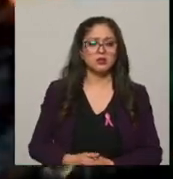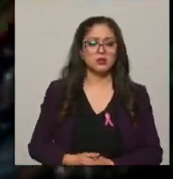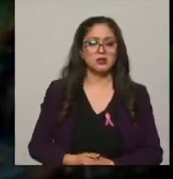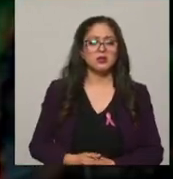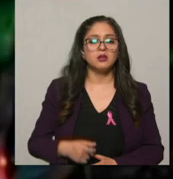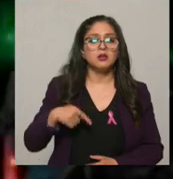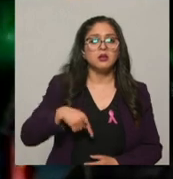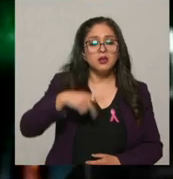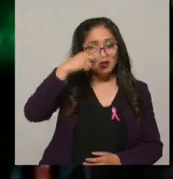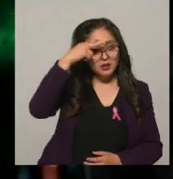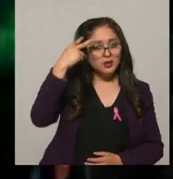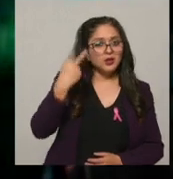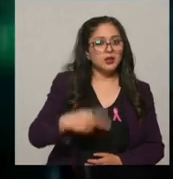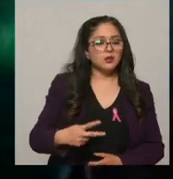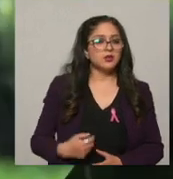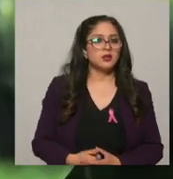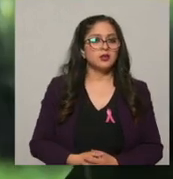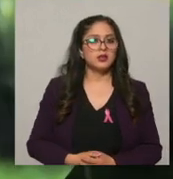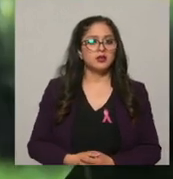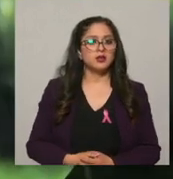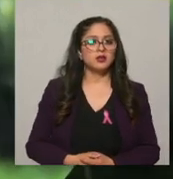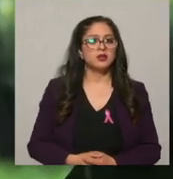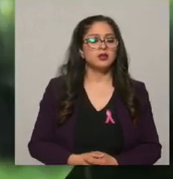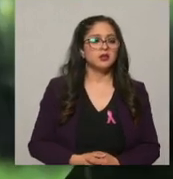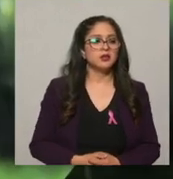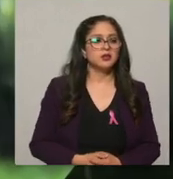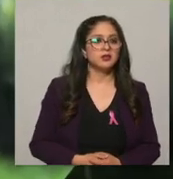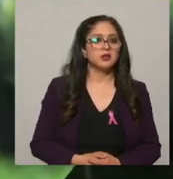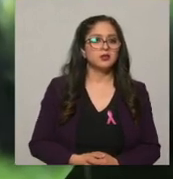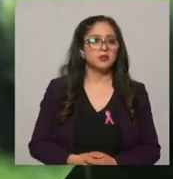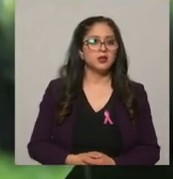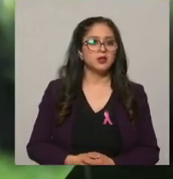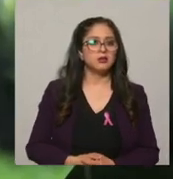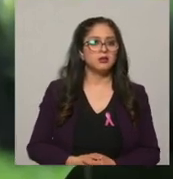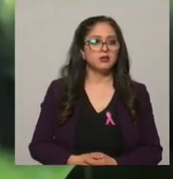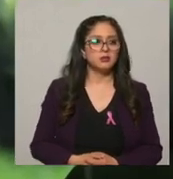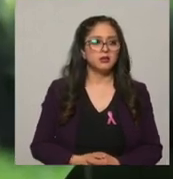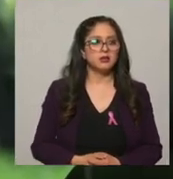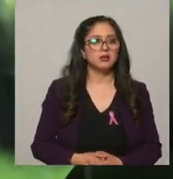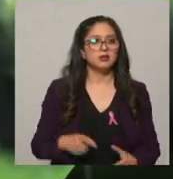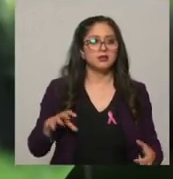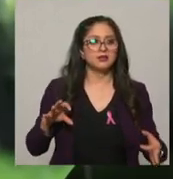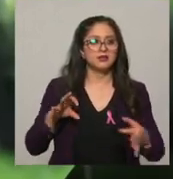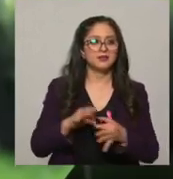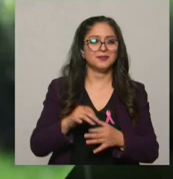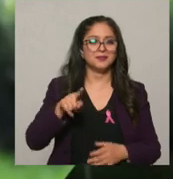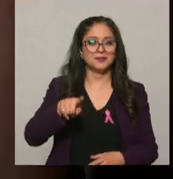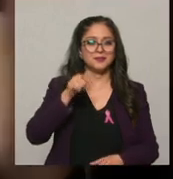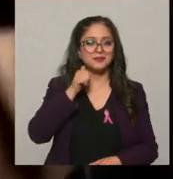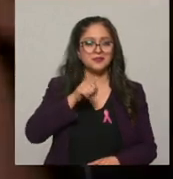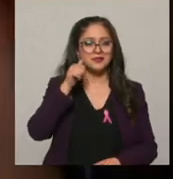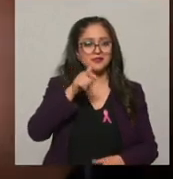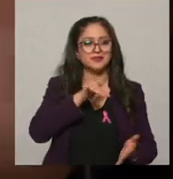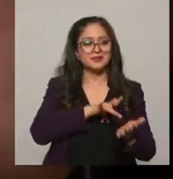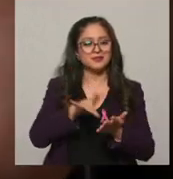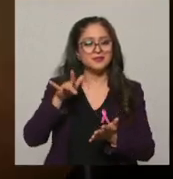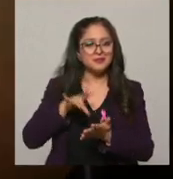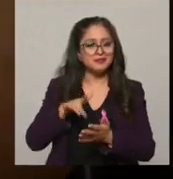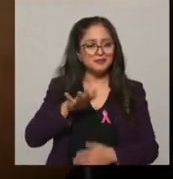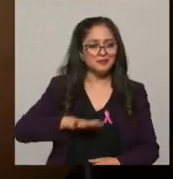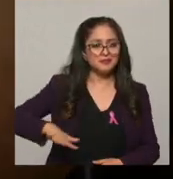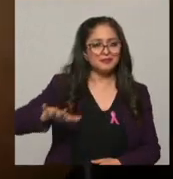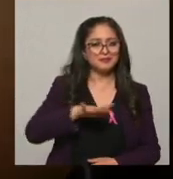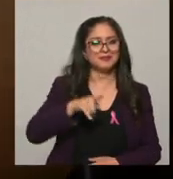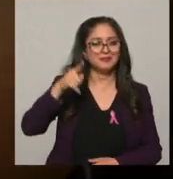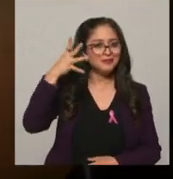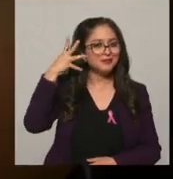México y cómo podemos trabajar de manera conjunta para poder lograr apoyarnos entre nosotras, ¿no? Aquí en Holanda, en